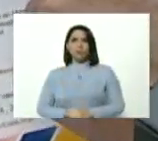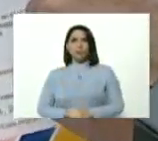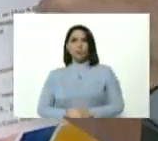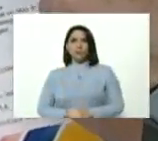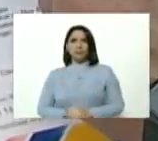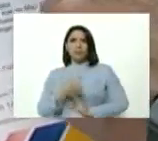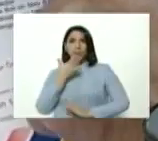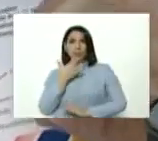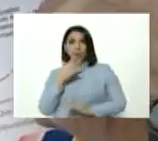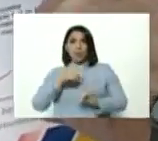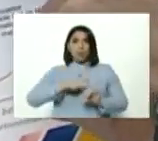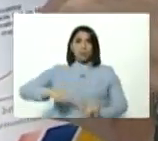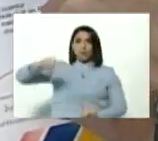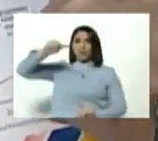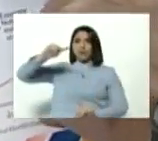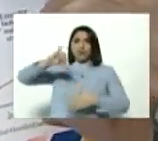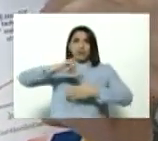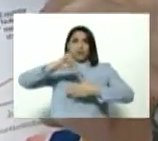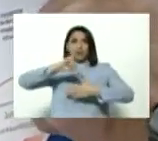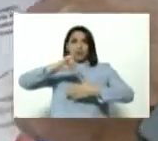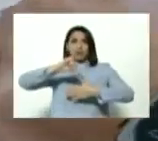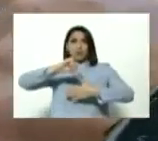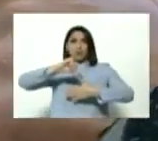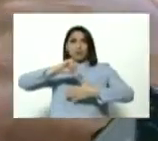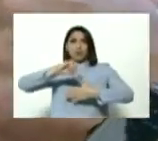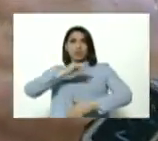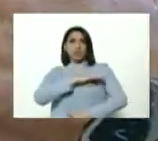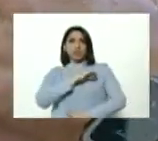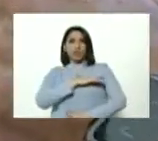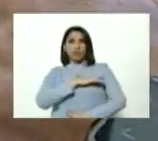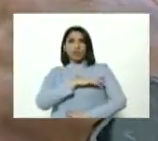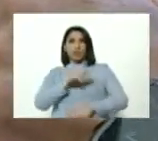el continente sudamericano Chile tiene